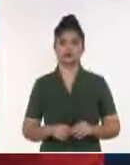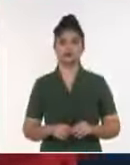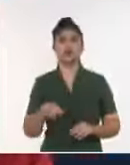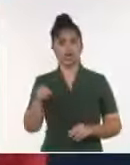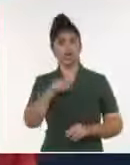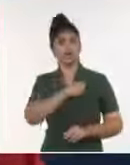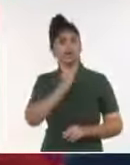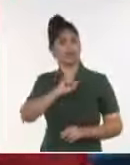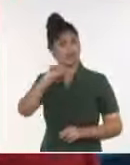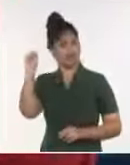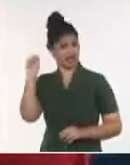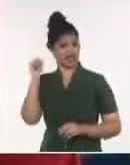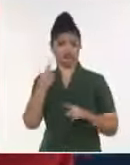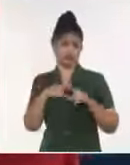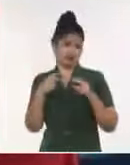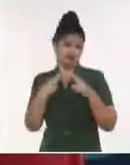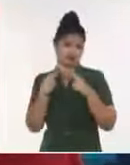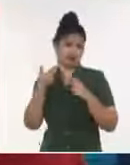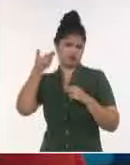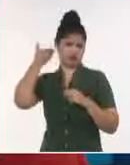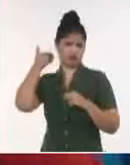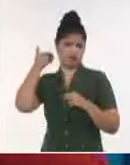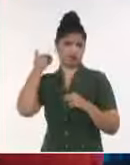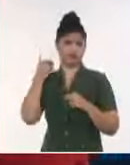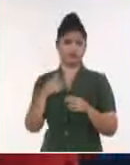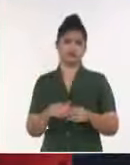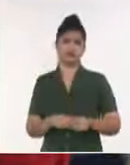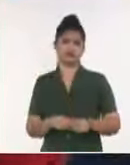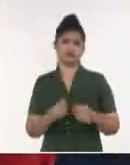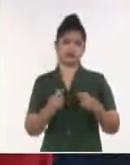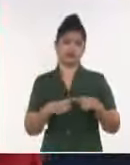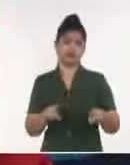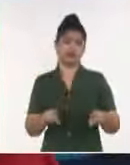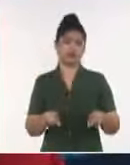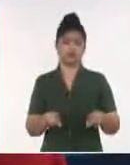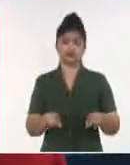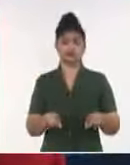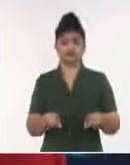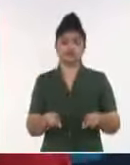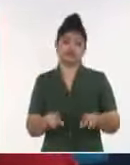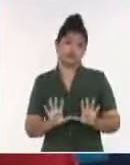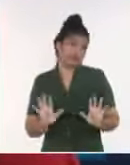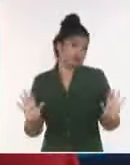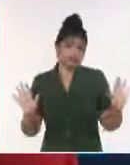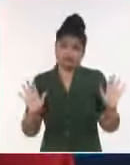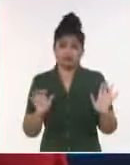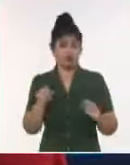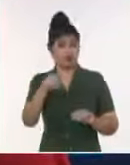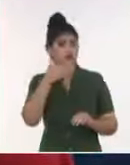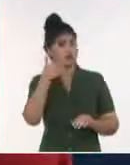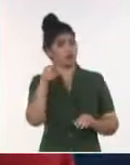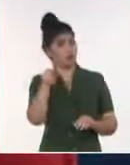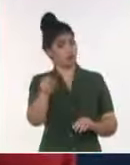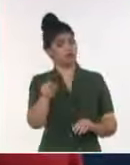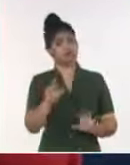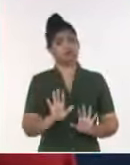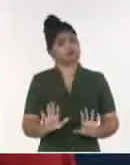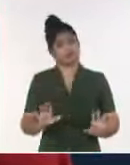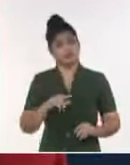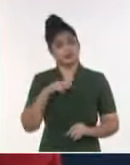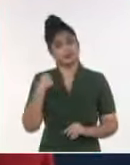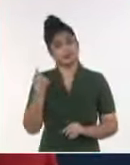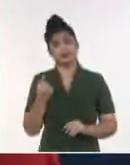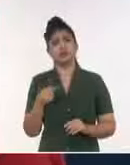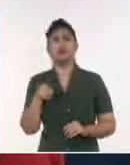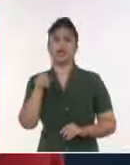que confundió el planteamiento táctico. Igual, el otro le salió mejor, y ahí Horta está en